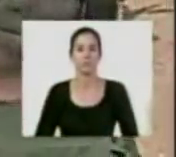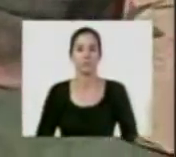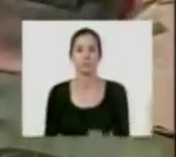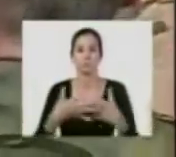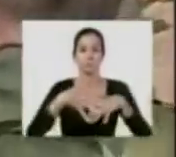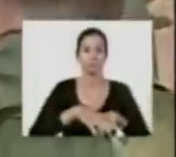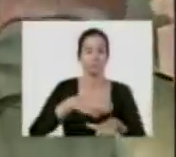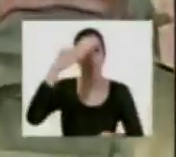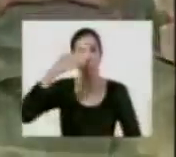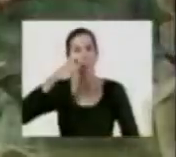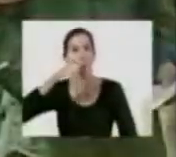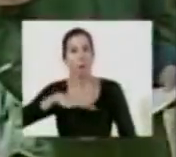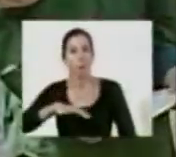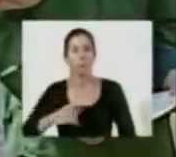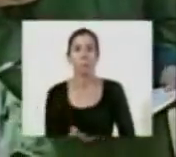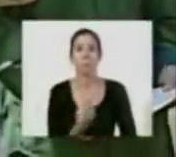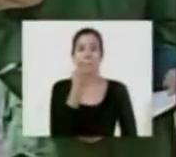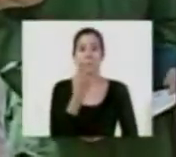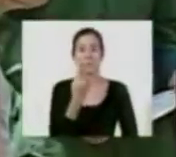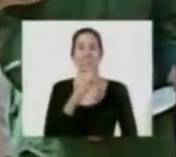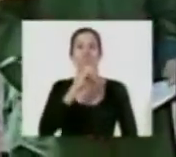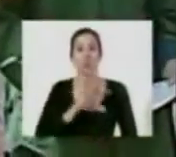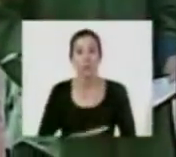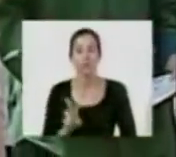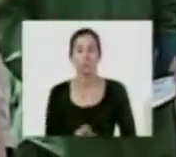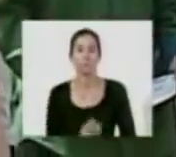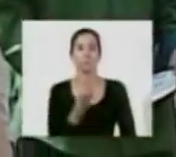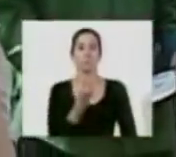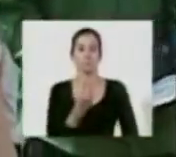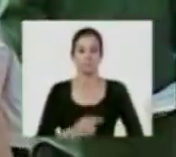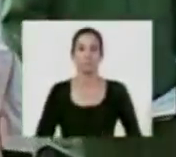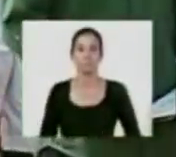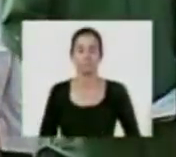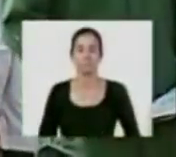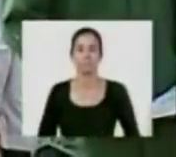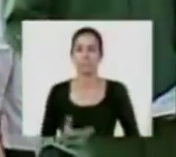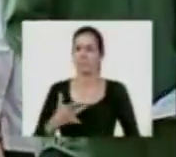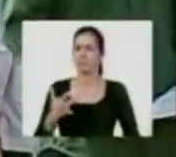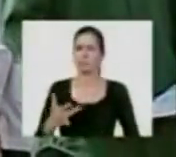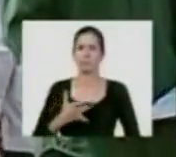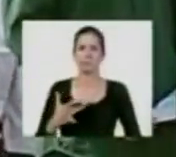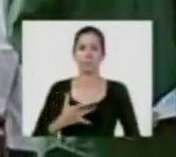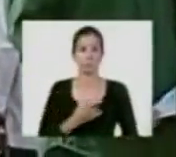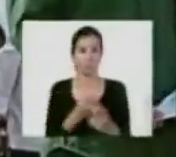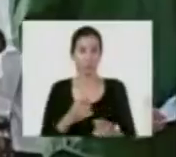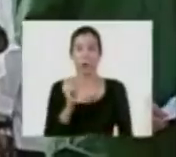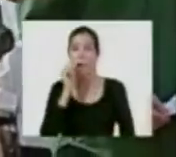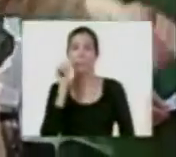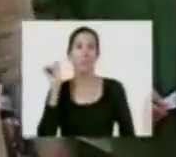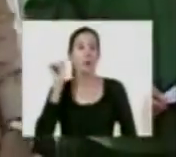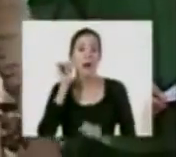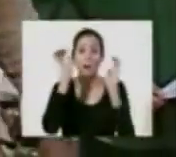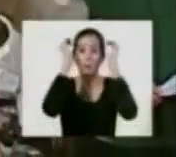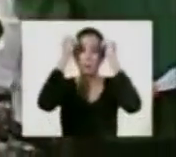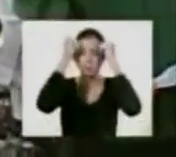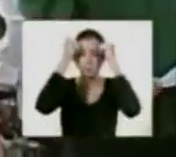cívico-militar, hecho en la historia de Venezuela. Deben sentirse todos ustedes, milicianos, milicianas, soldados y